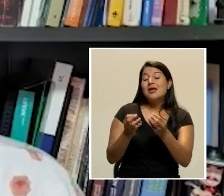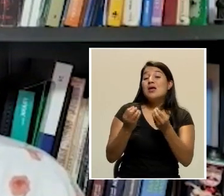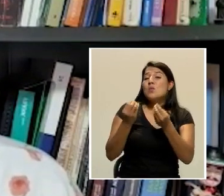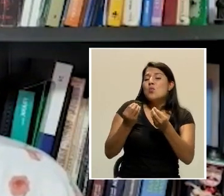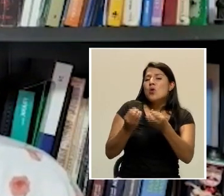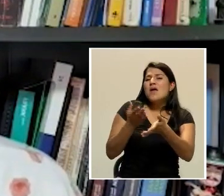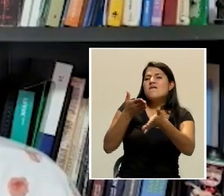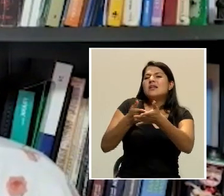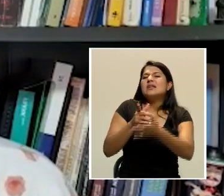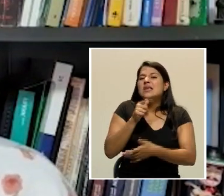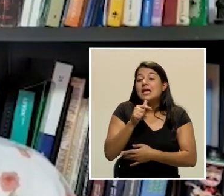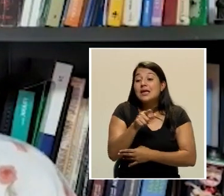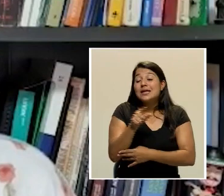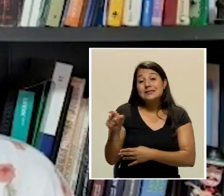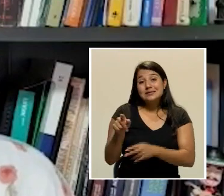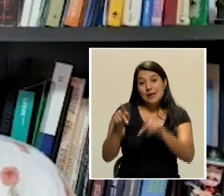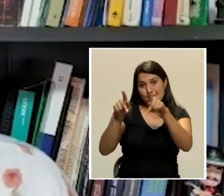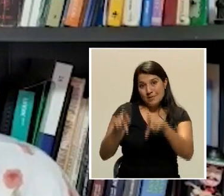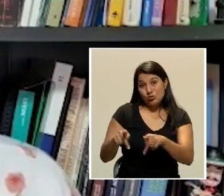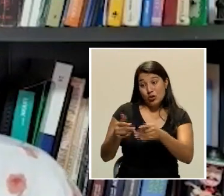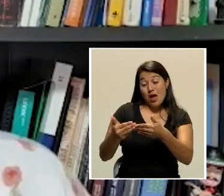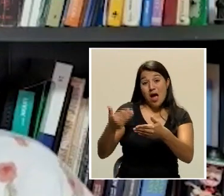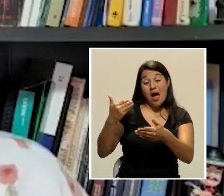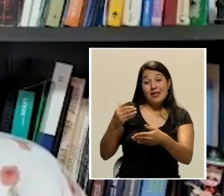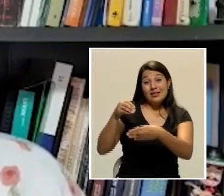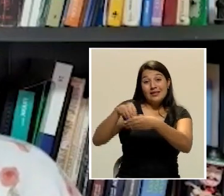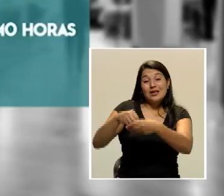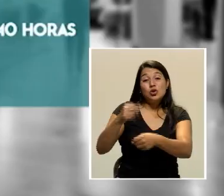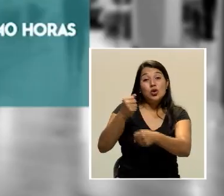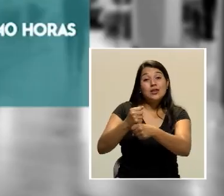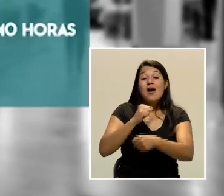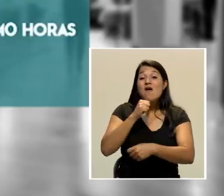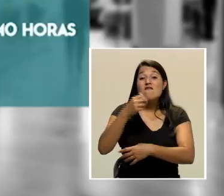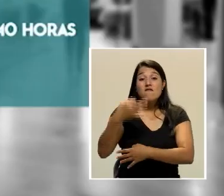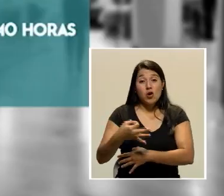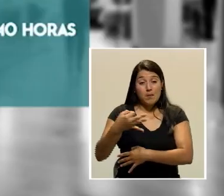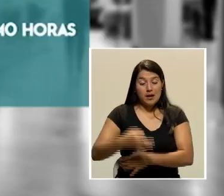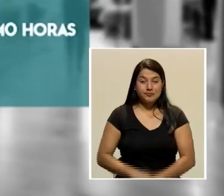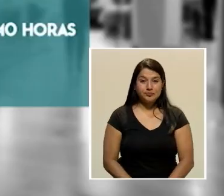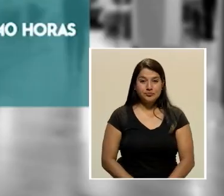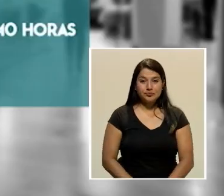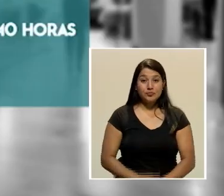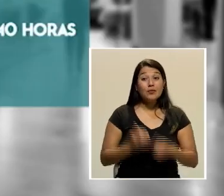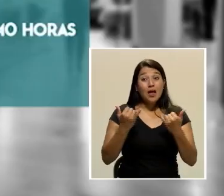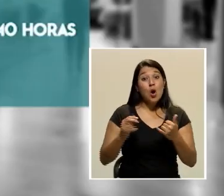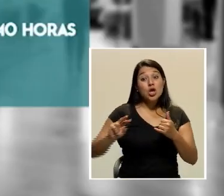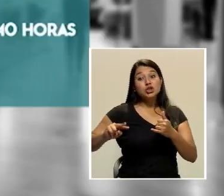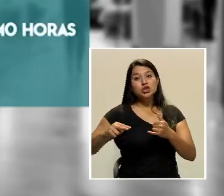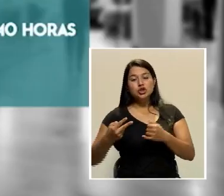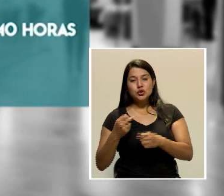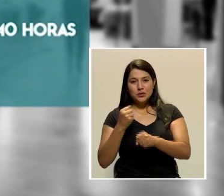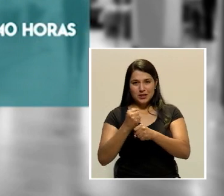la están sufriendo aquellas personas que laboraban dentro de la informalidad. Por su parte, el subempleo se estimó